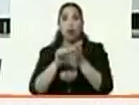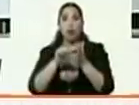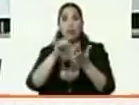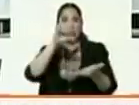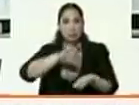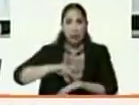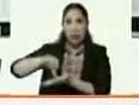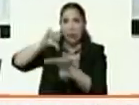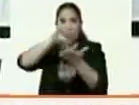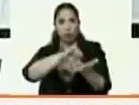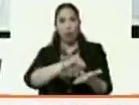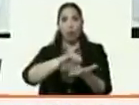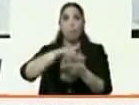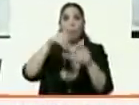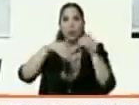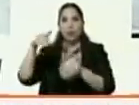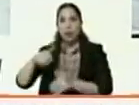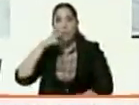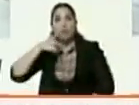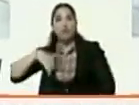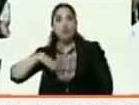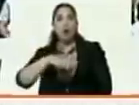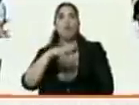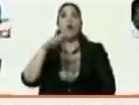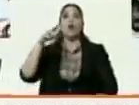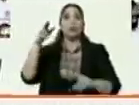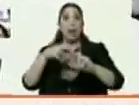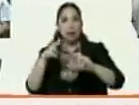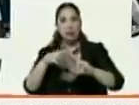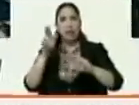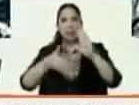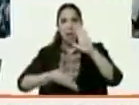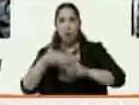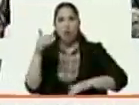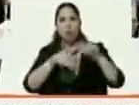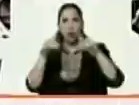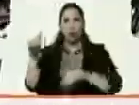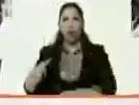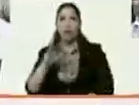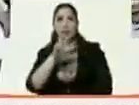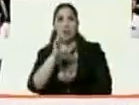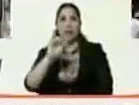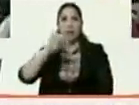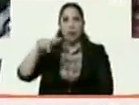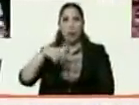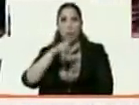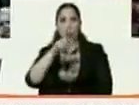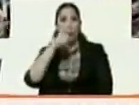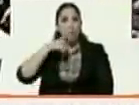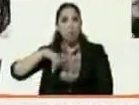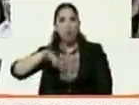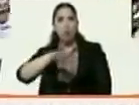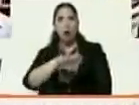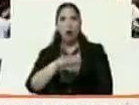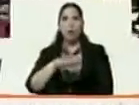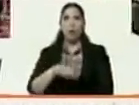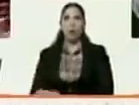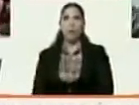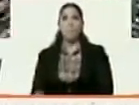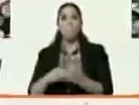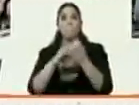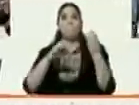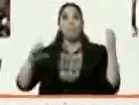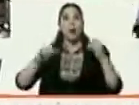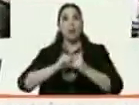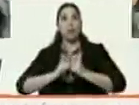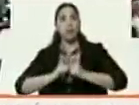votación con pueblo, así como el pueblo del Táchira que salió a votar aquel 30 de julio, el pueblo de Palo Gordo, ¿qué se llama? De